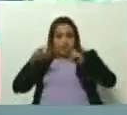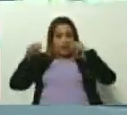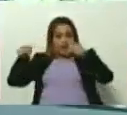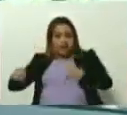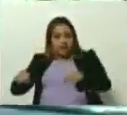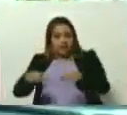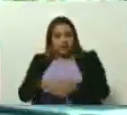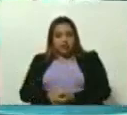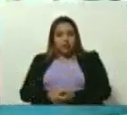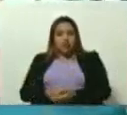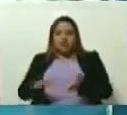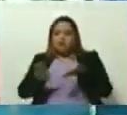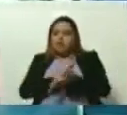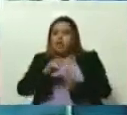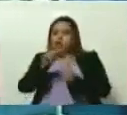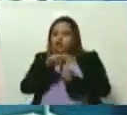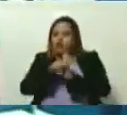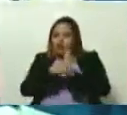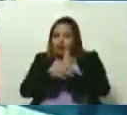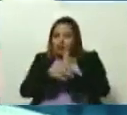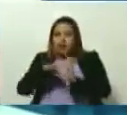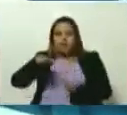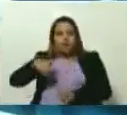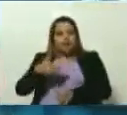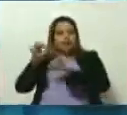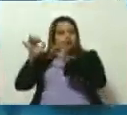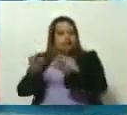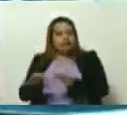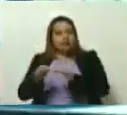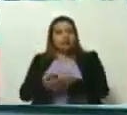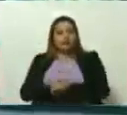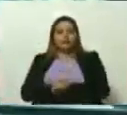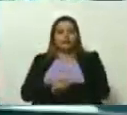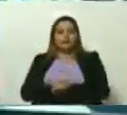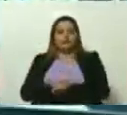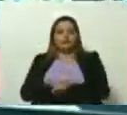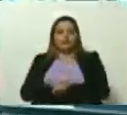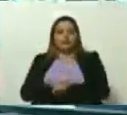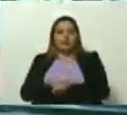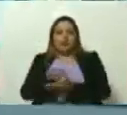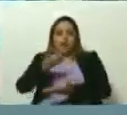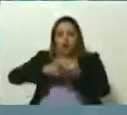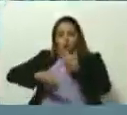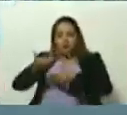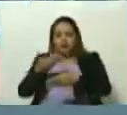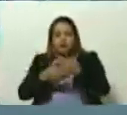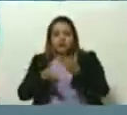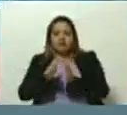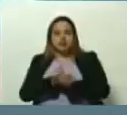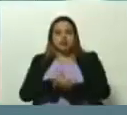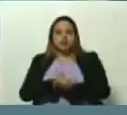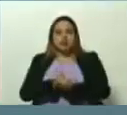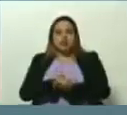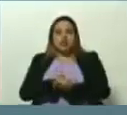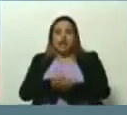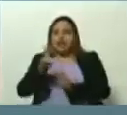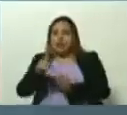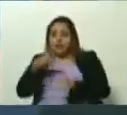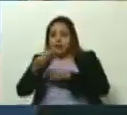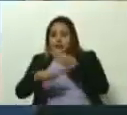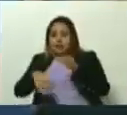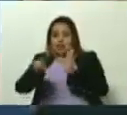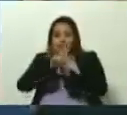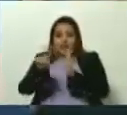de la normativa, bueno, para poder garantizar la convivencia y cumplir las